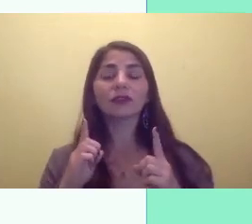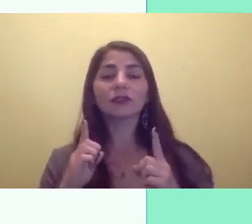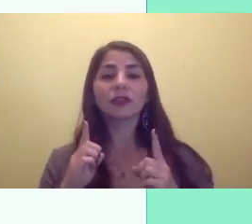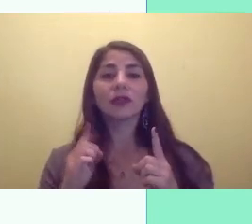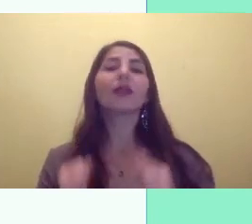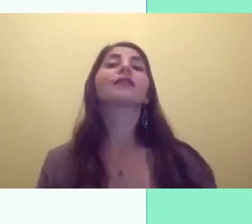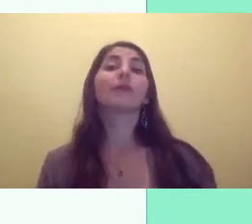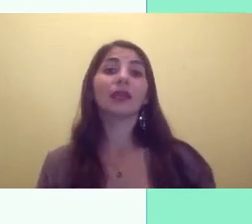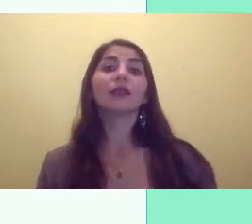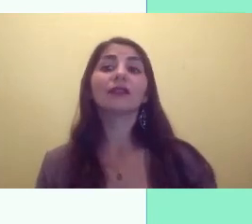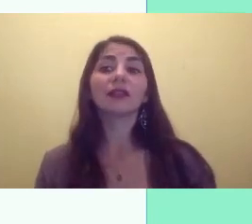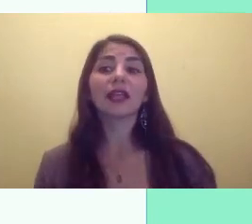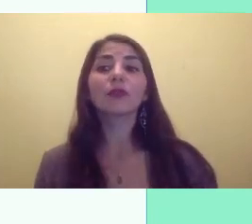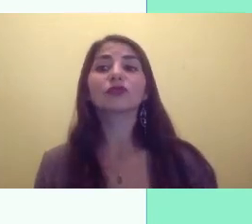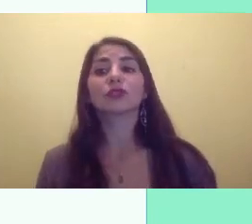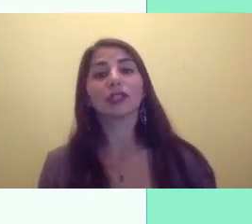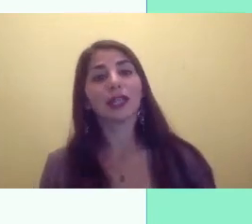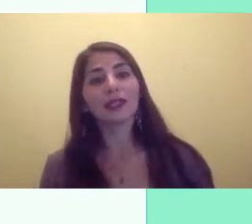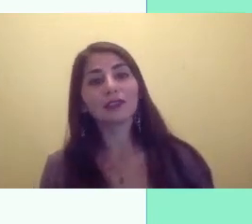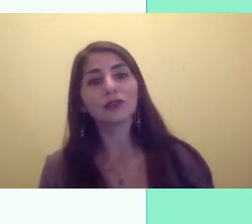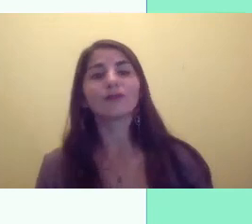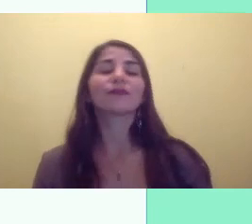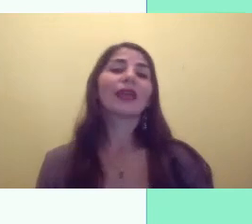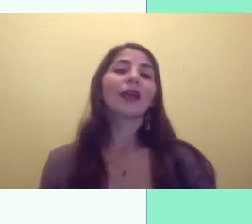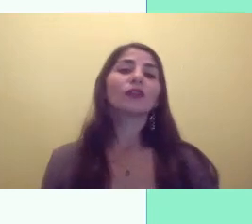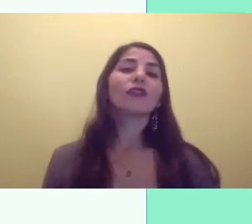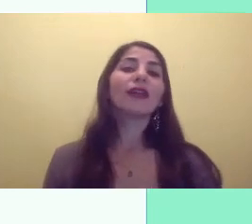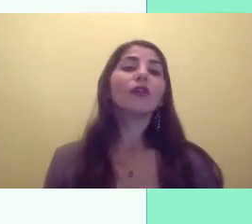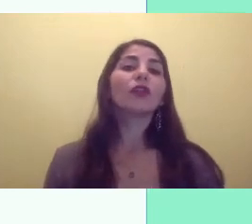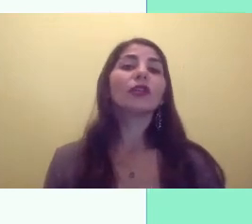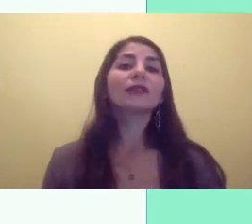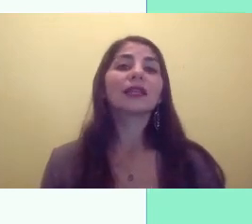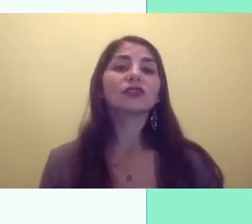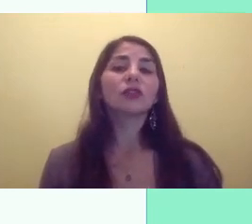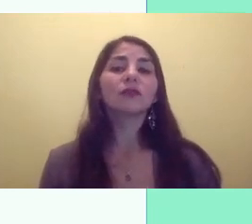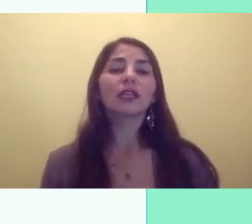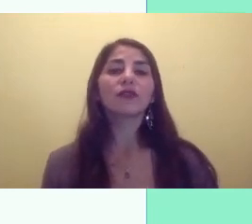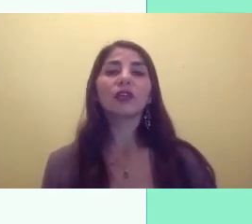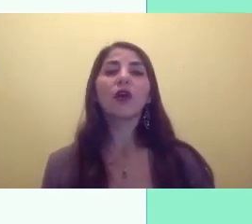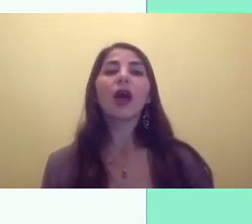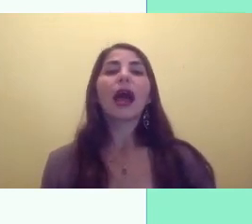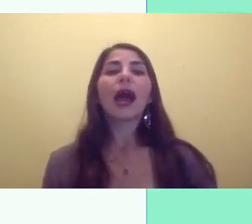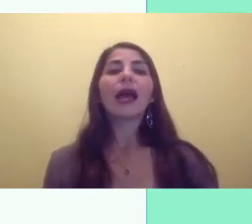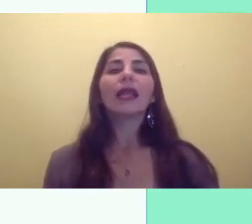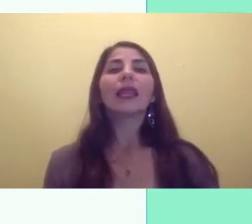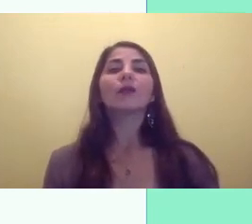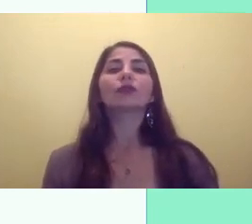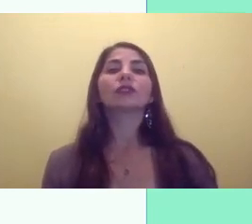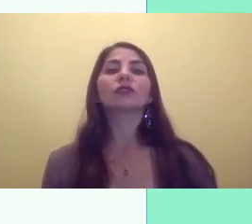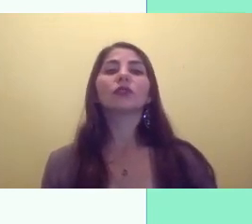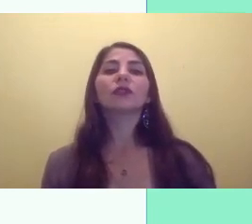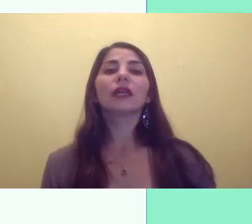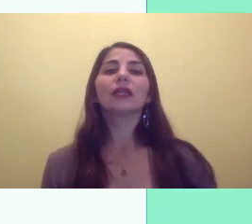dos manos y es también distinta la posición y la dirección. Cuando hablamos de orientación, me refiero a